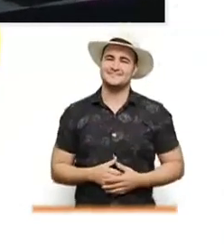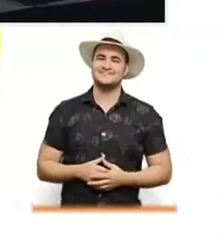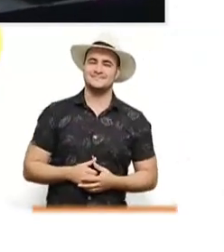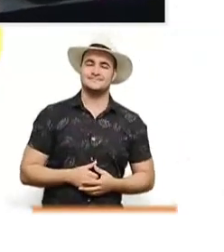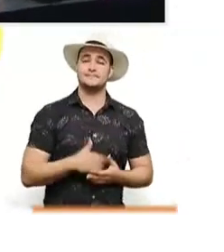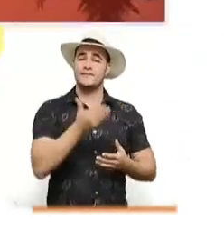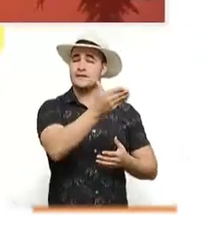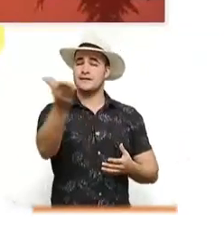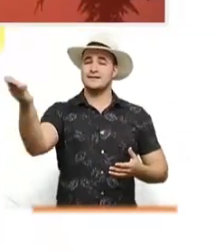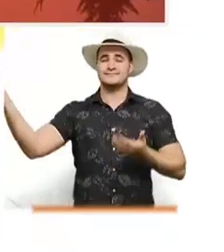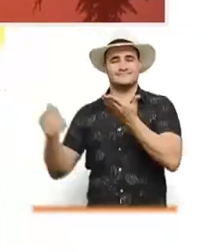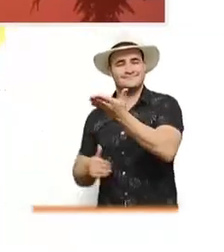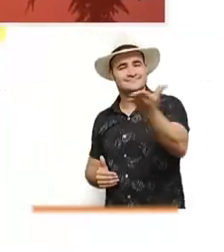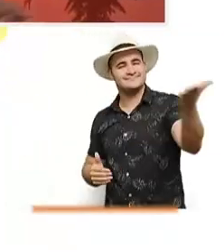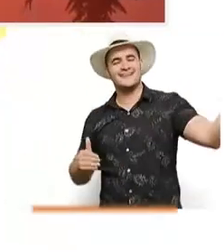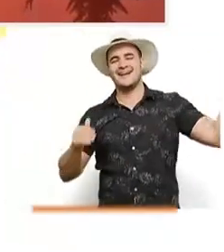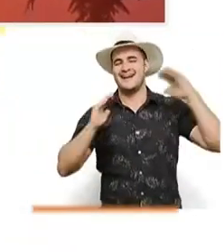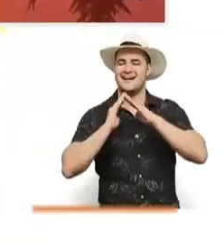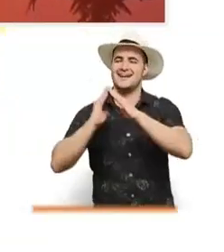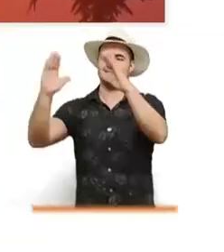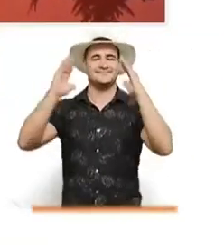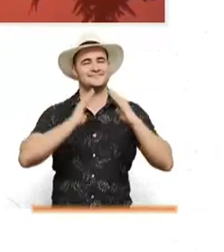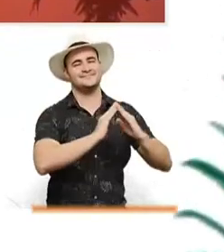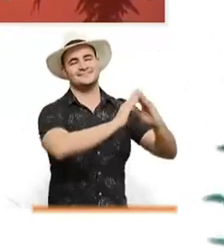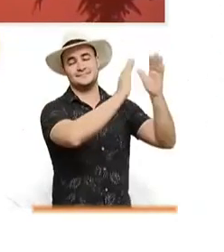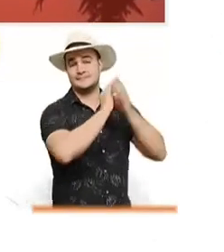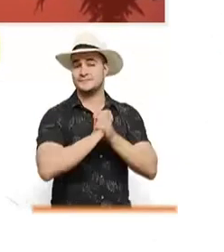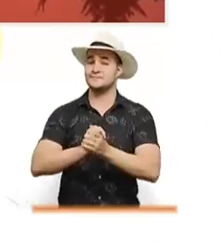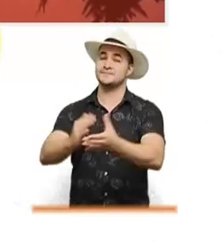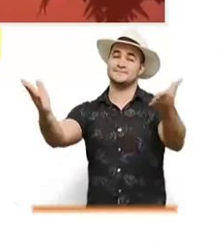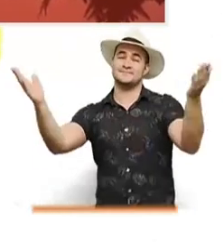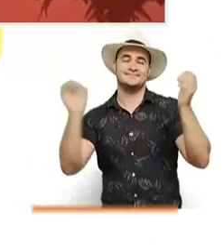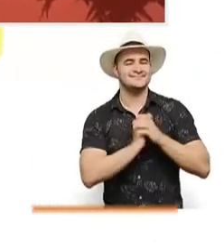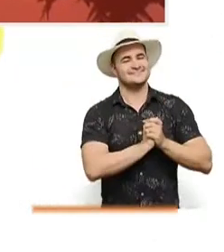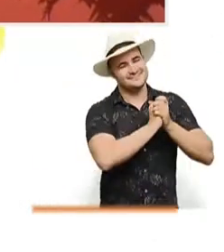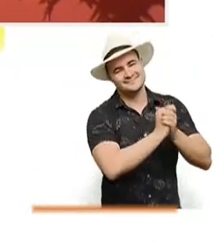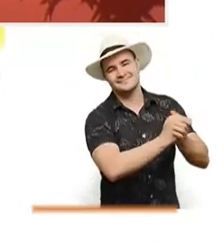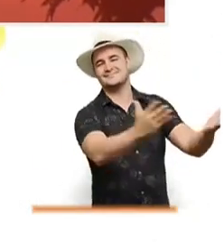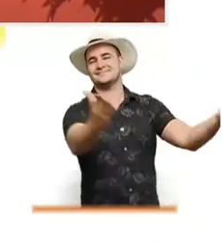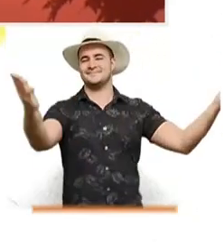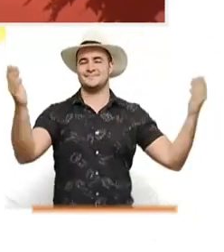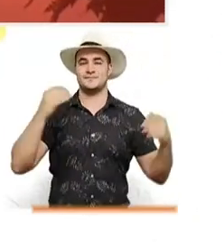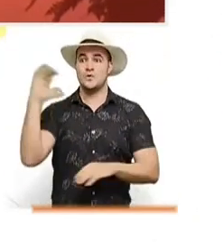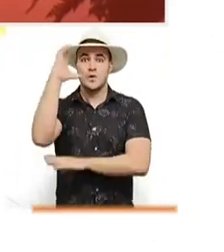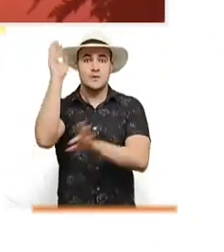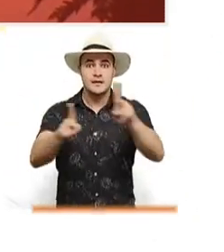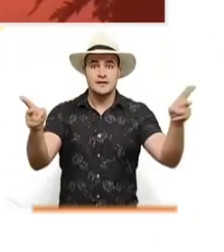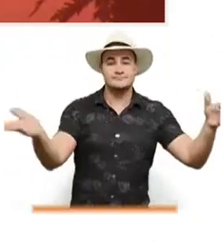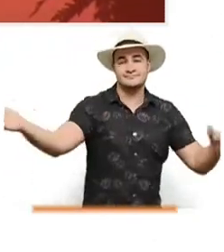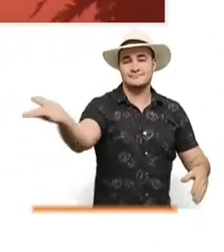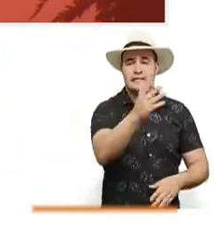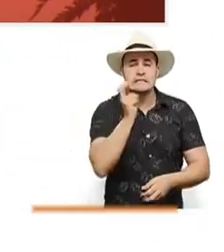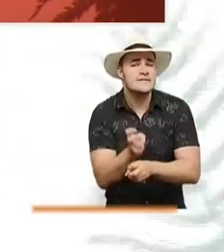Un saludo allá en sus casas para el pueblo colombiano. Y si la cosa